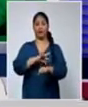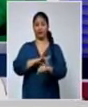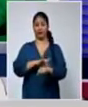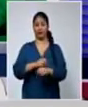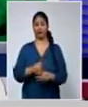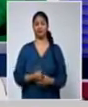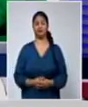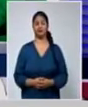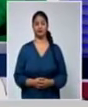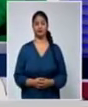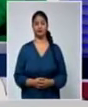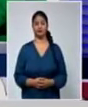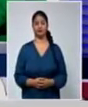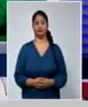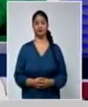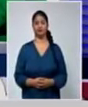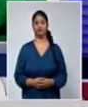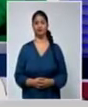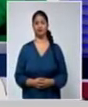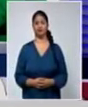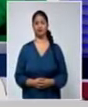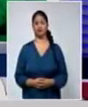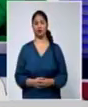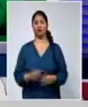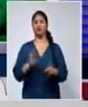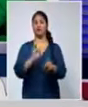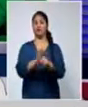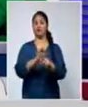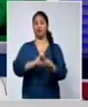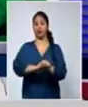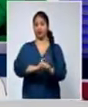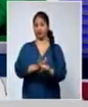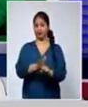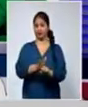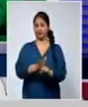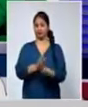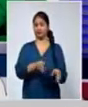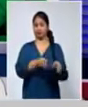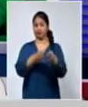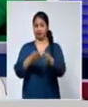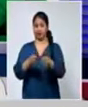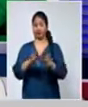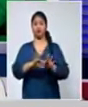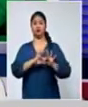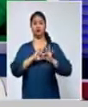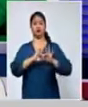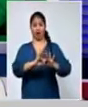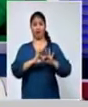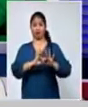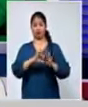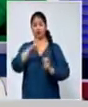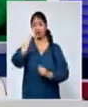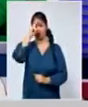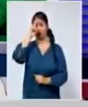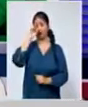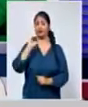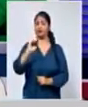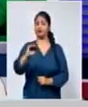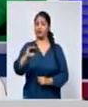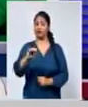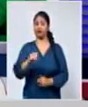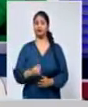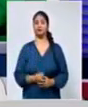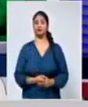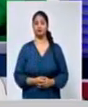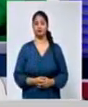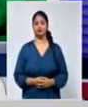presentaba desde el principio, pues en terapia intensiva y lamentablemente